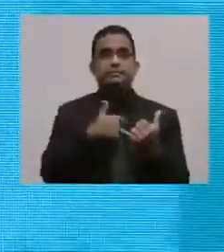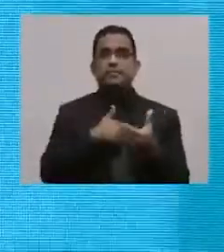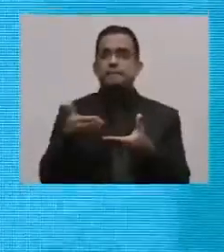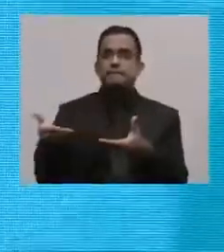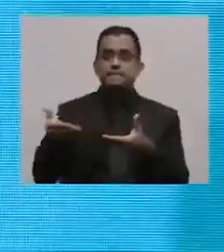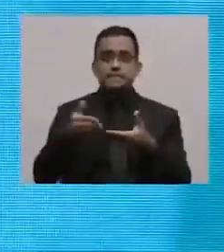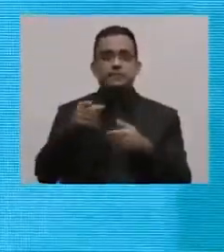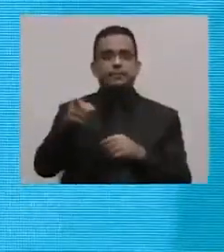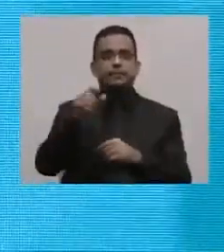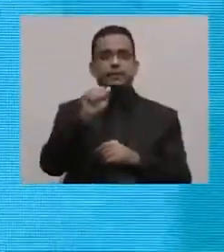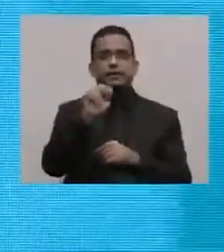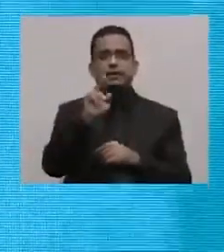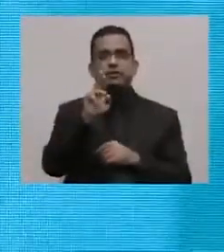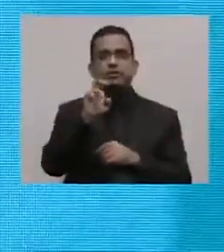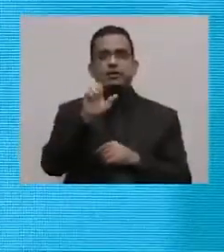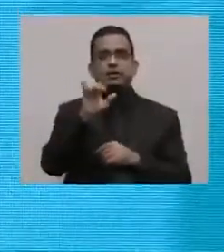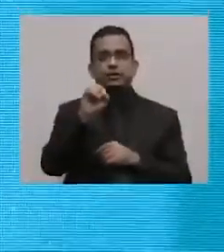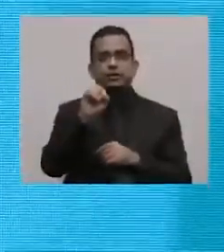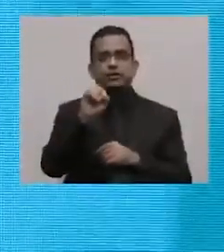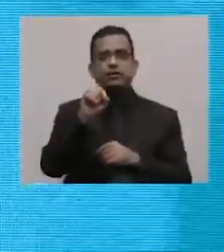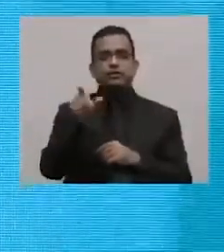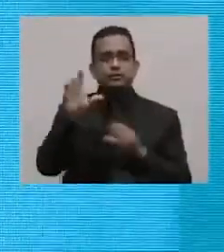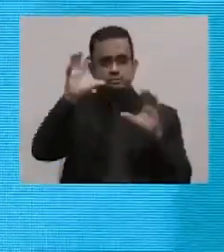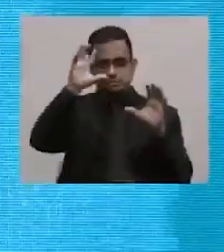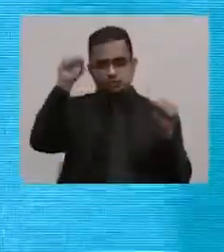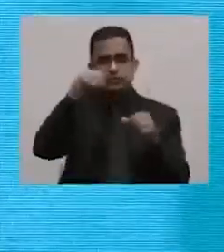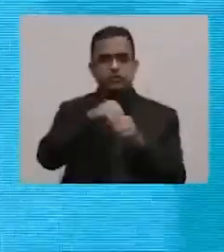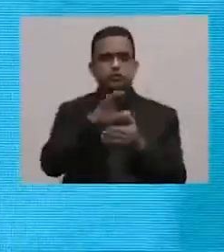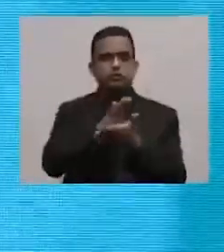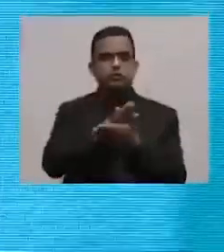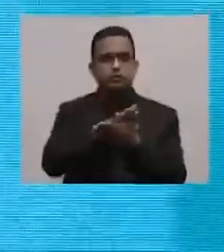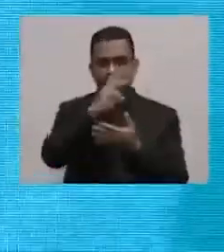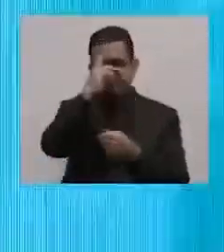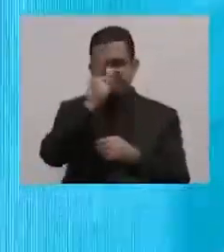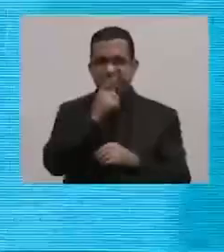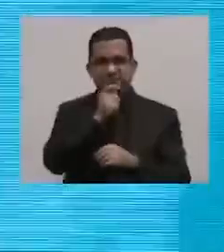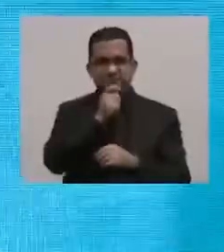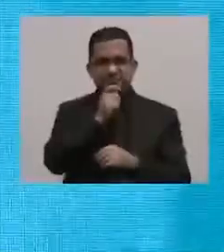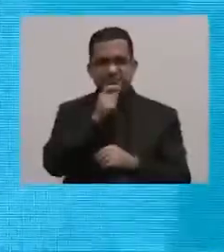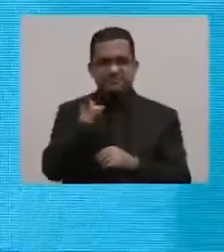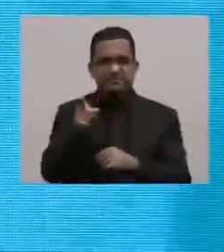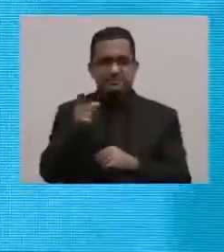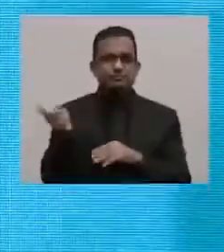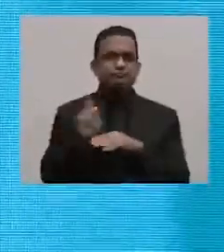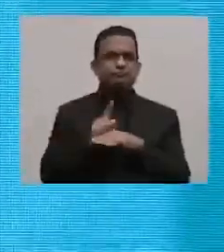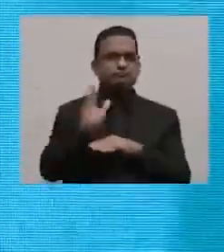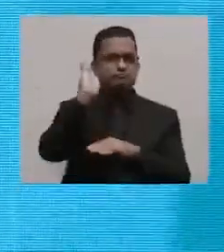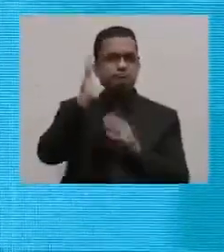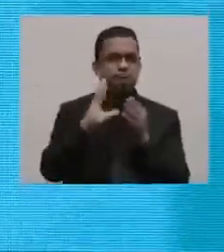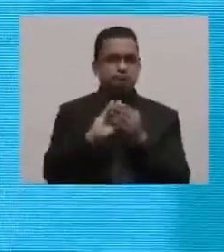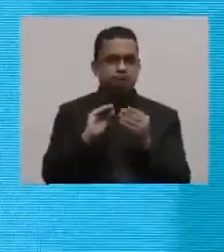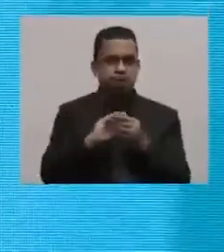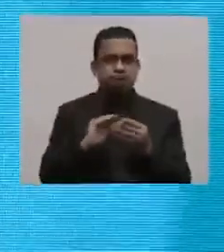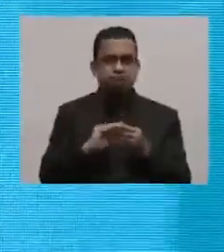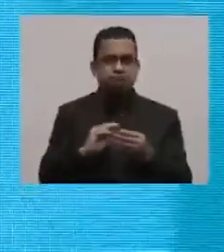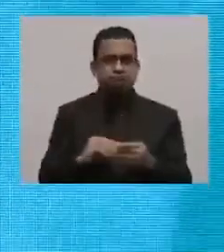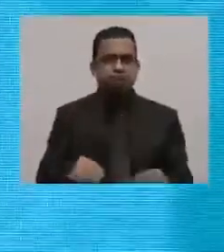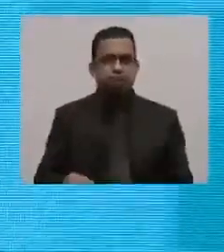al licenciado Aurelio Enríquez, quien es el presidente del Colegio Dominicano de Periodistas, quien tiene las palabras de